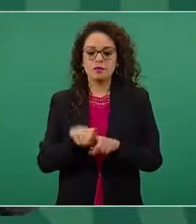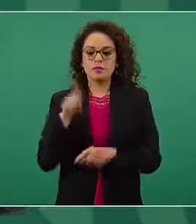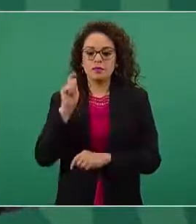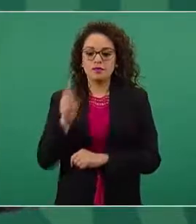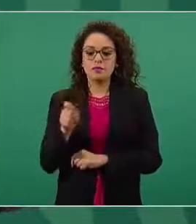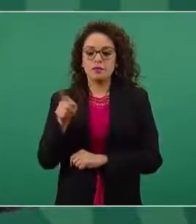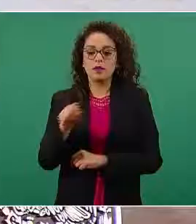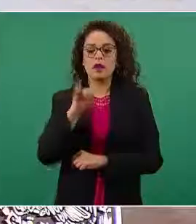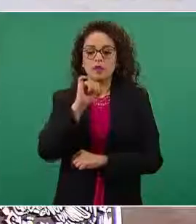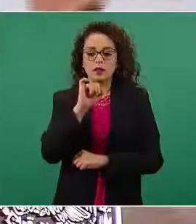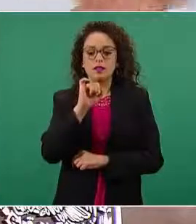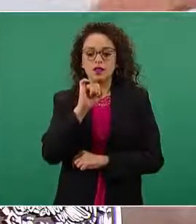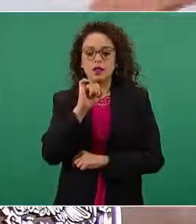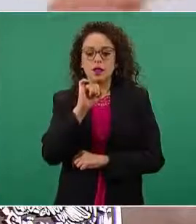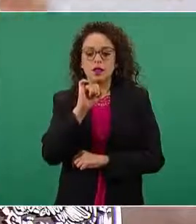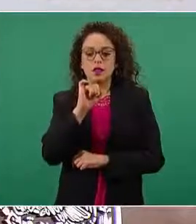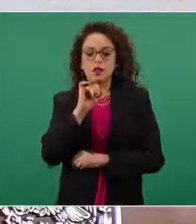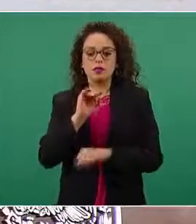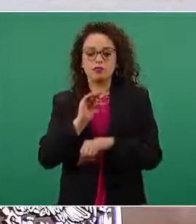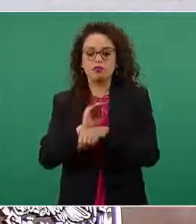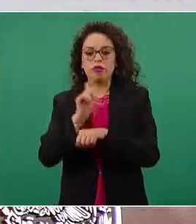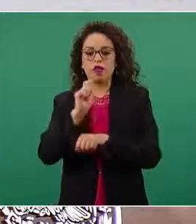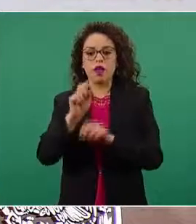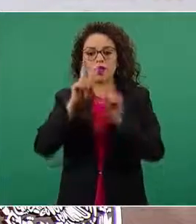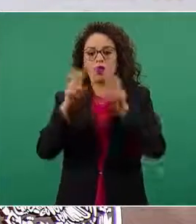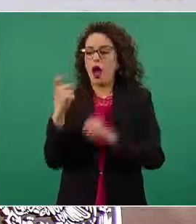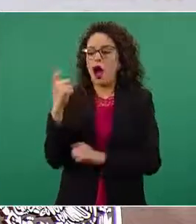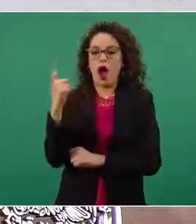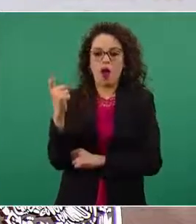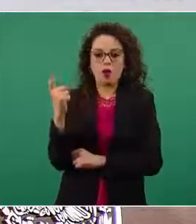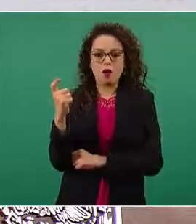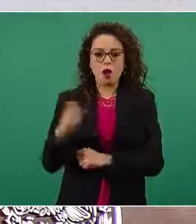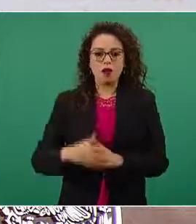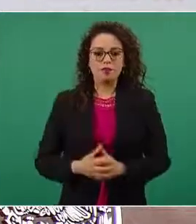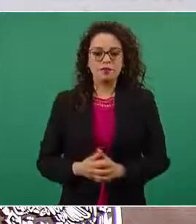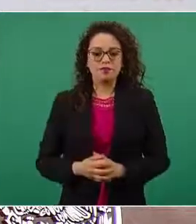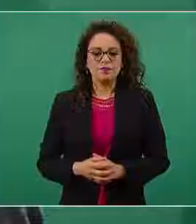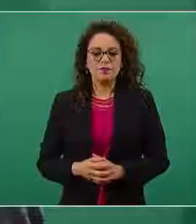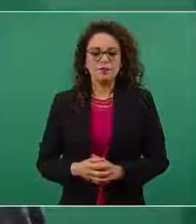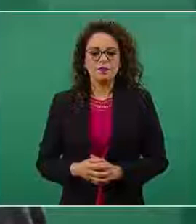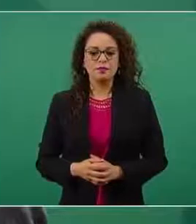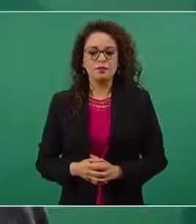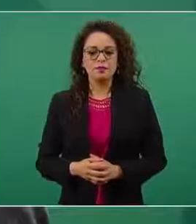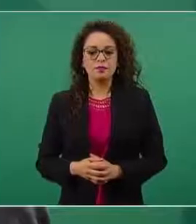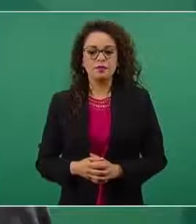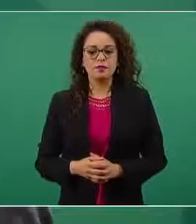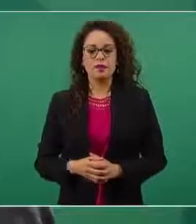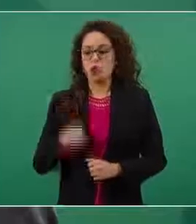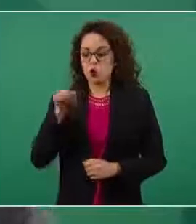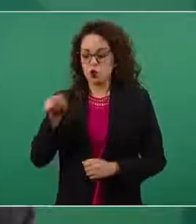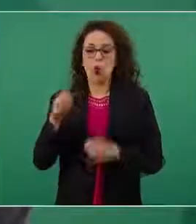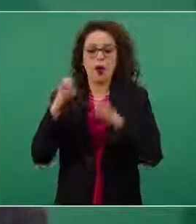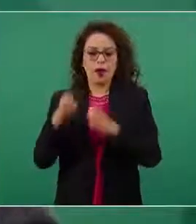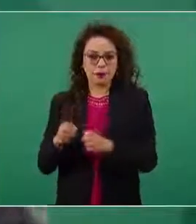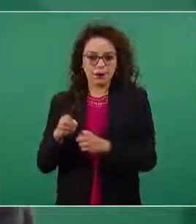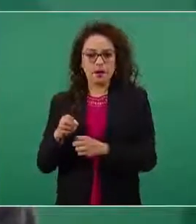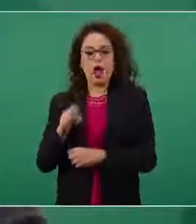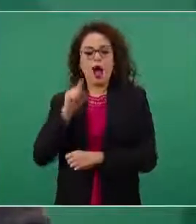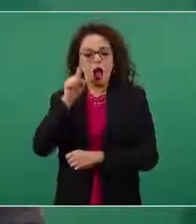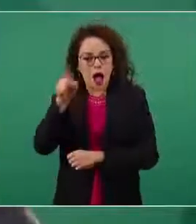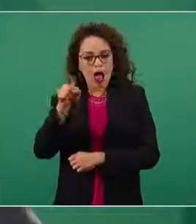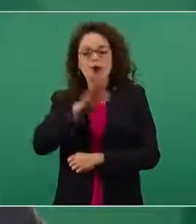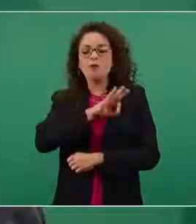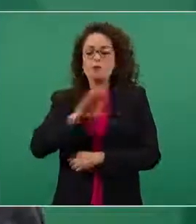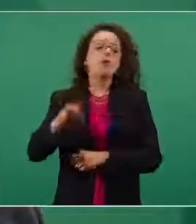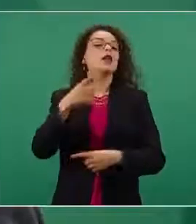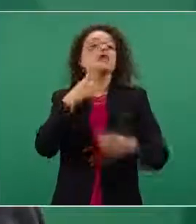¿sí? que estés tú y ahí que se